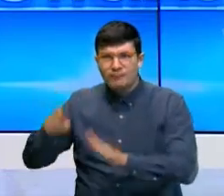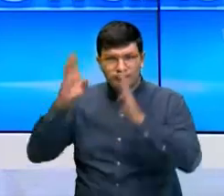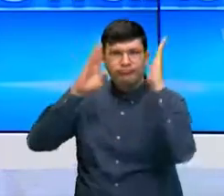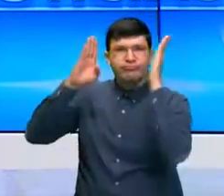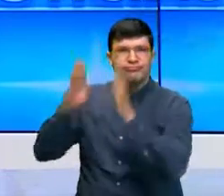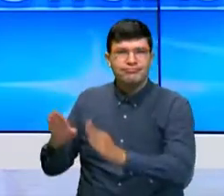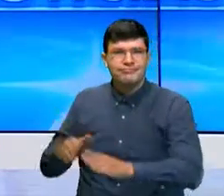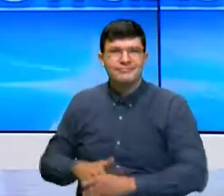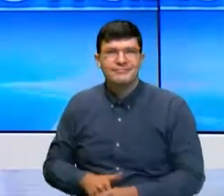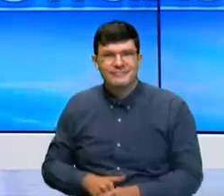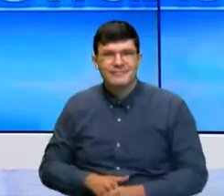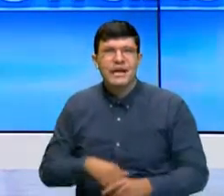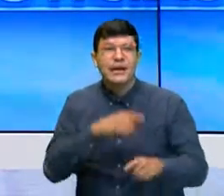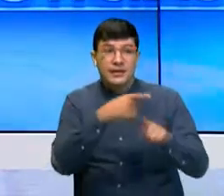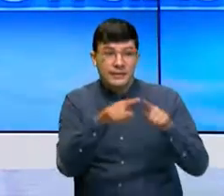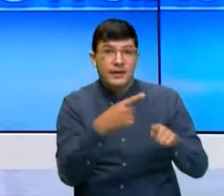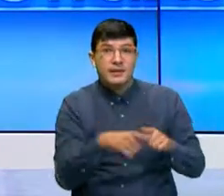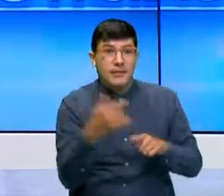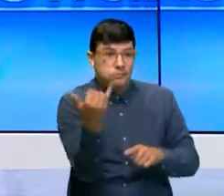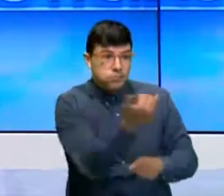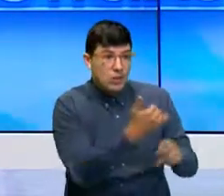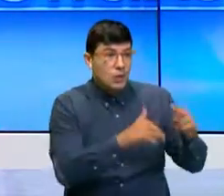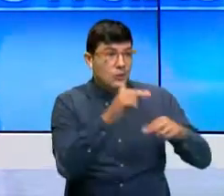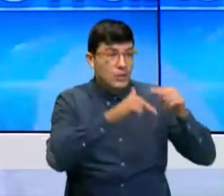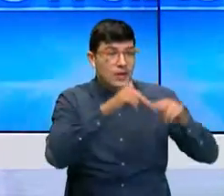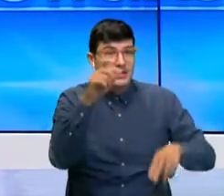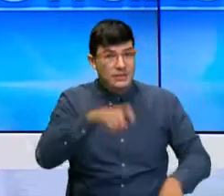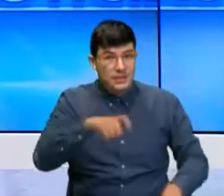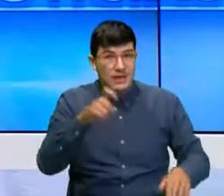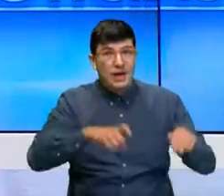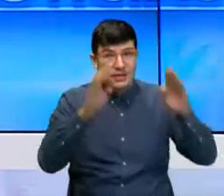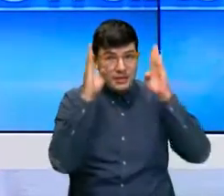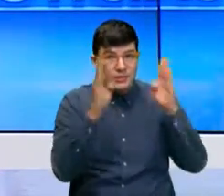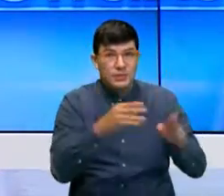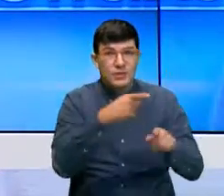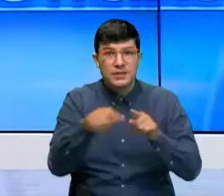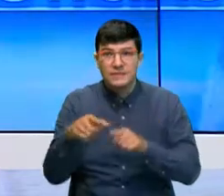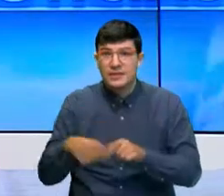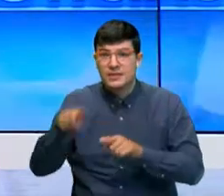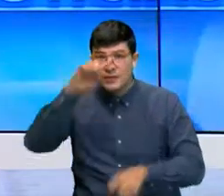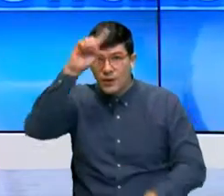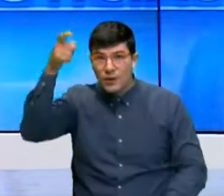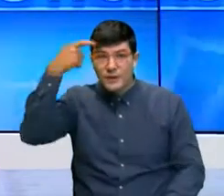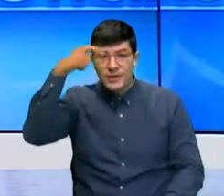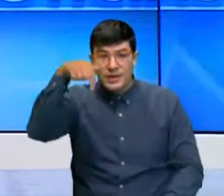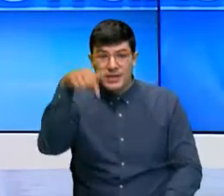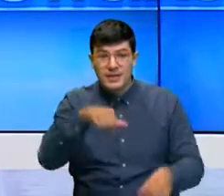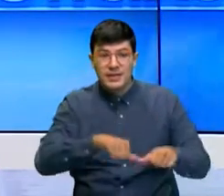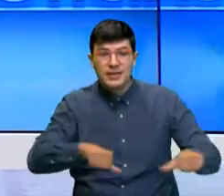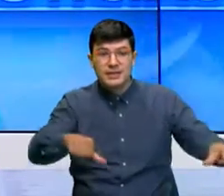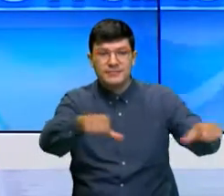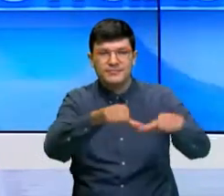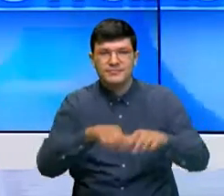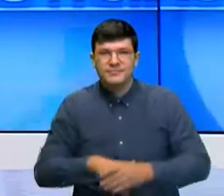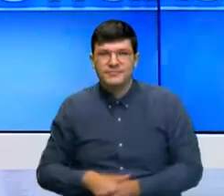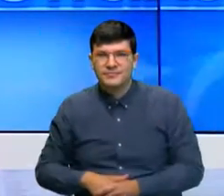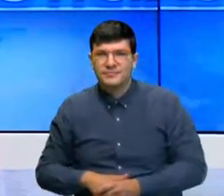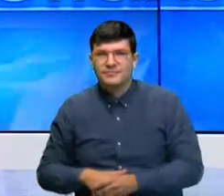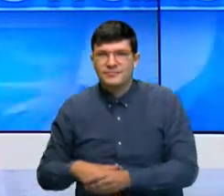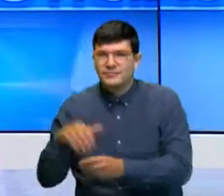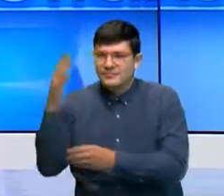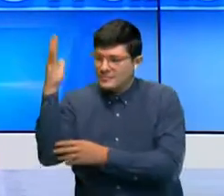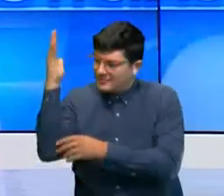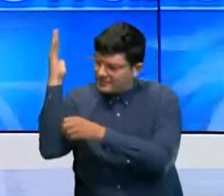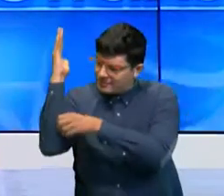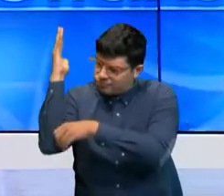y así hay muchas otras obras que necesitan atención por parte de los gobiernos locales y organizar de mata de guadua están